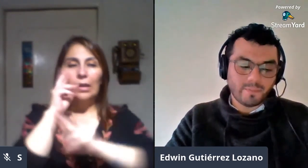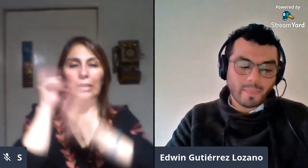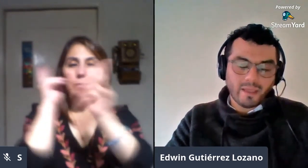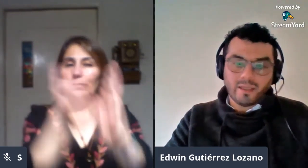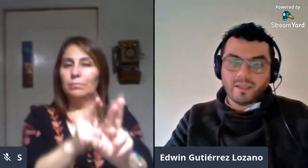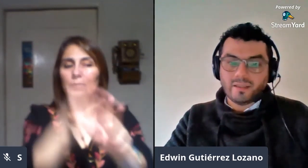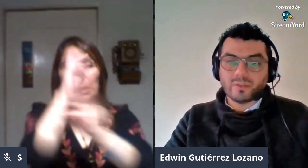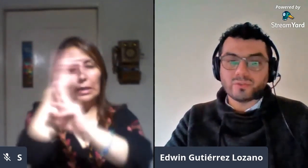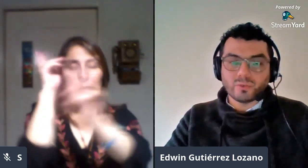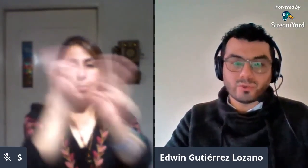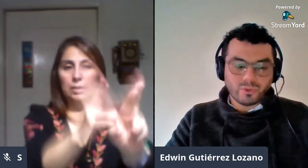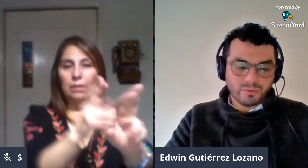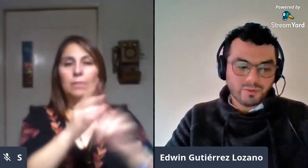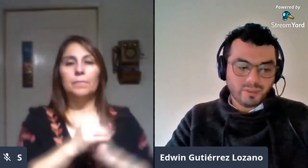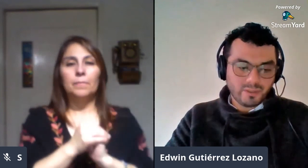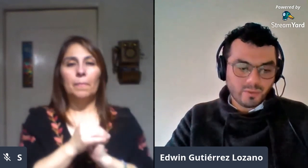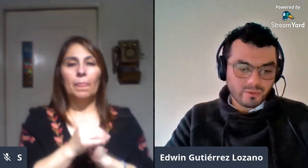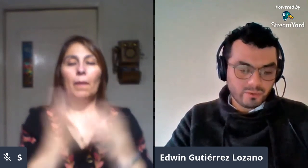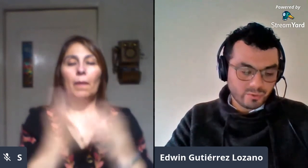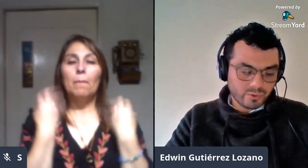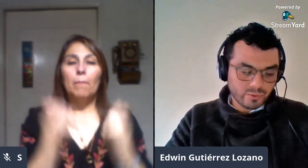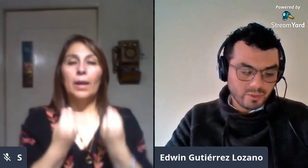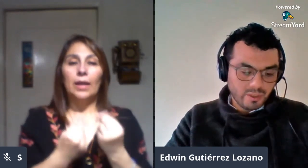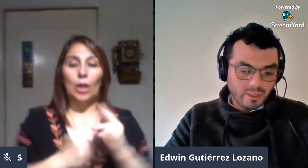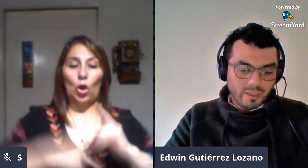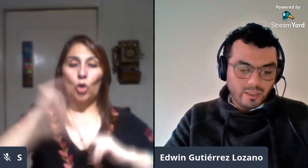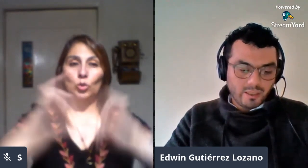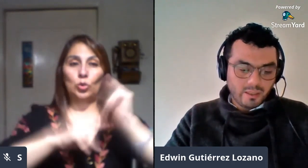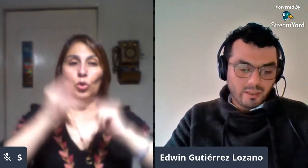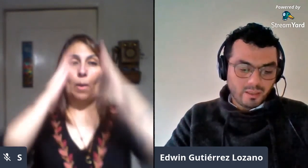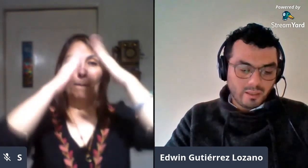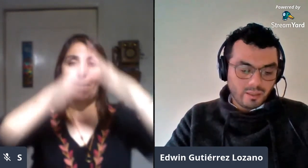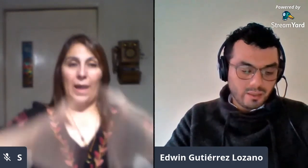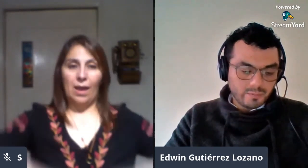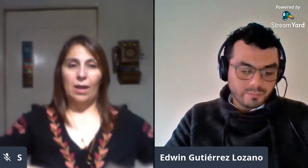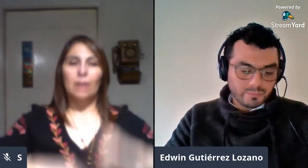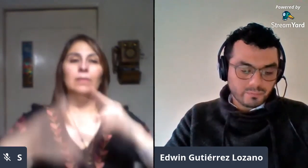esa deconstrucción y esa nueva construcción.